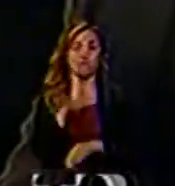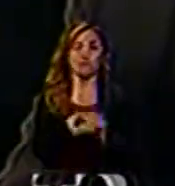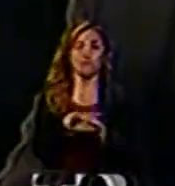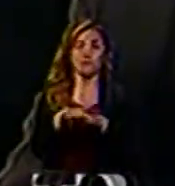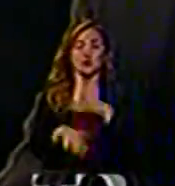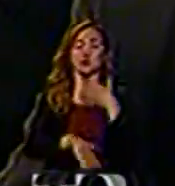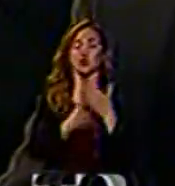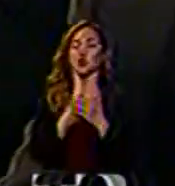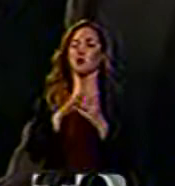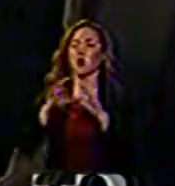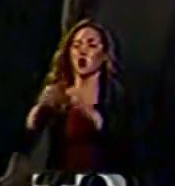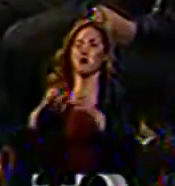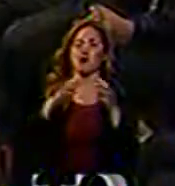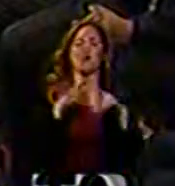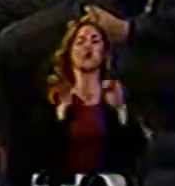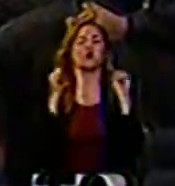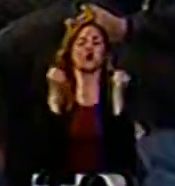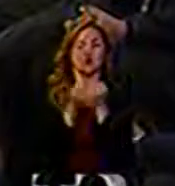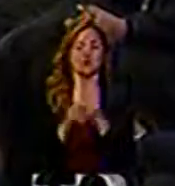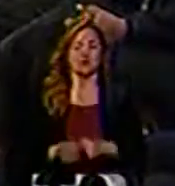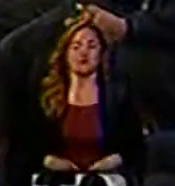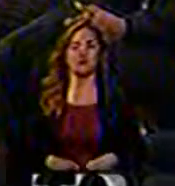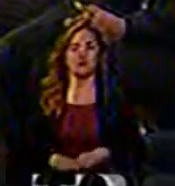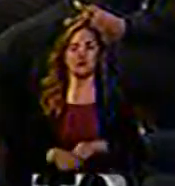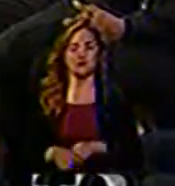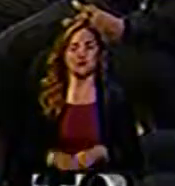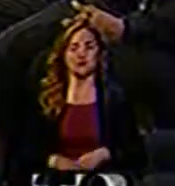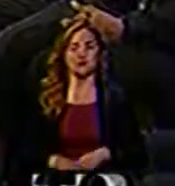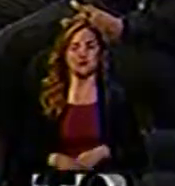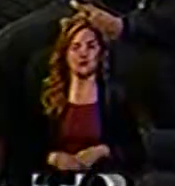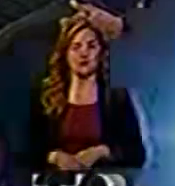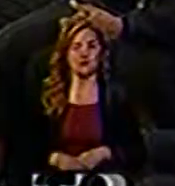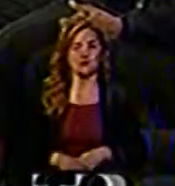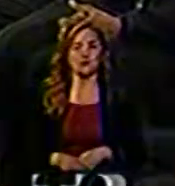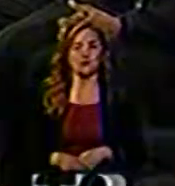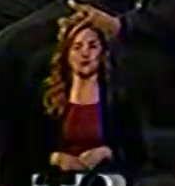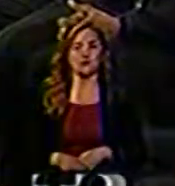invitación a todos los sectores de la sociedad. En Quito, María Gracia Acosta, 24 horas.